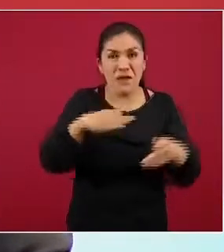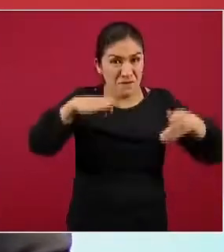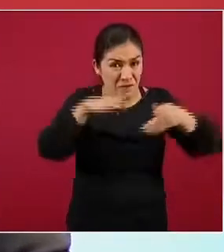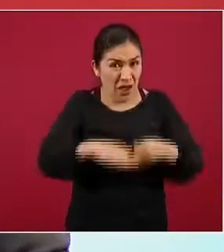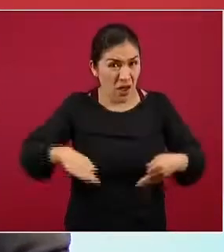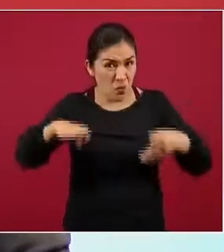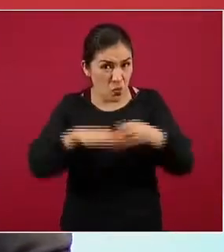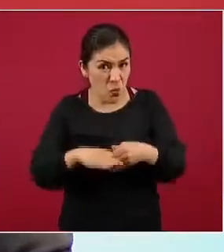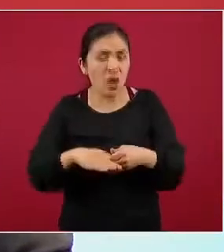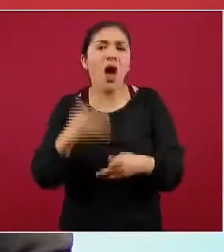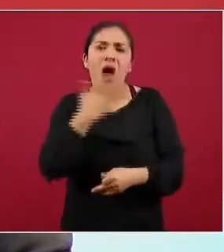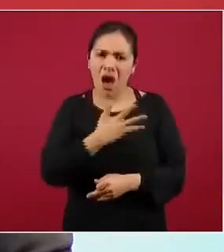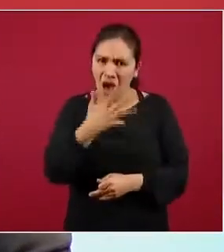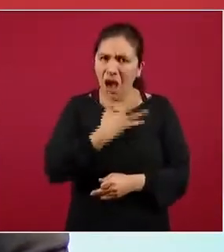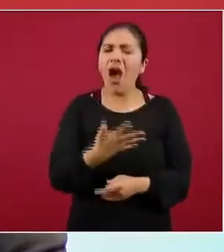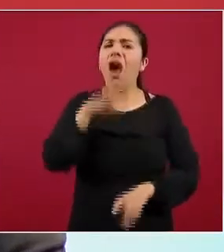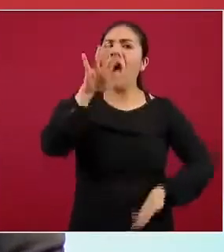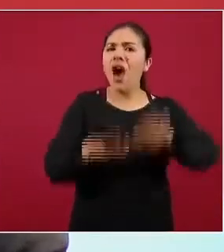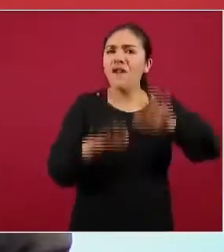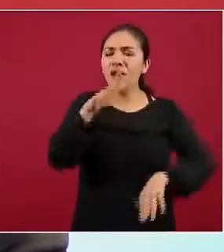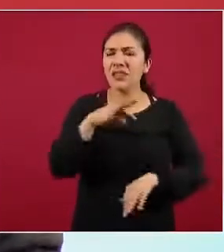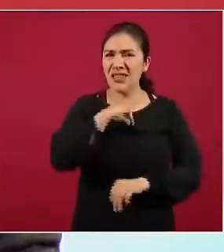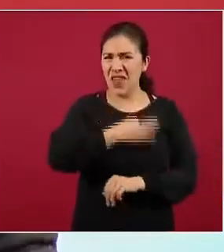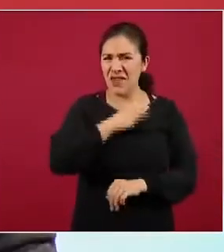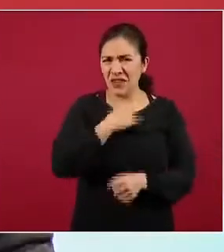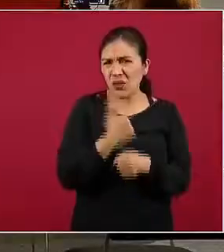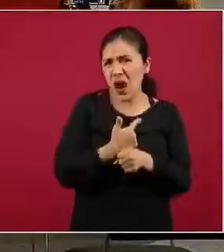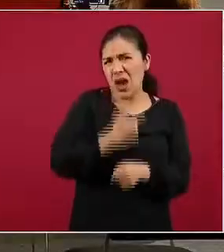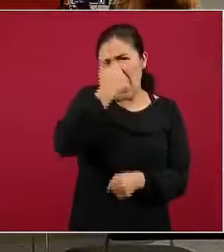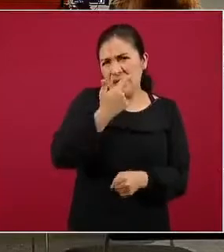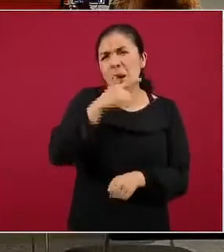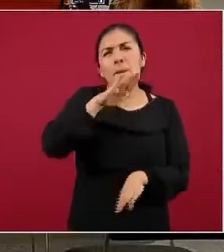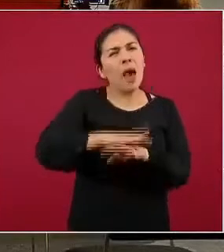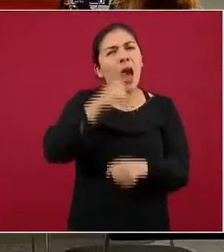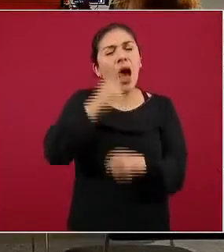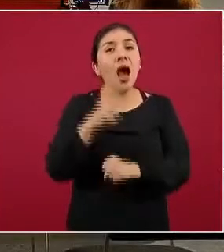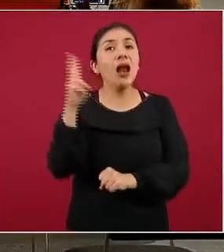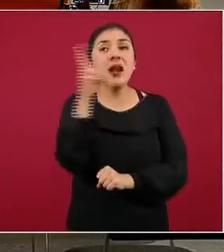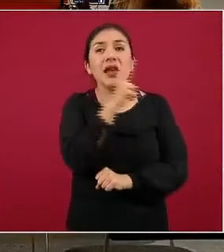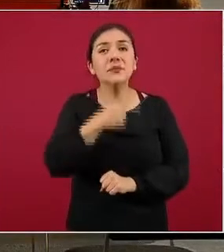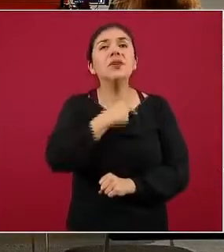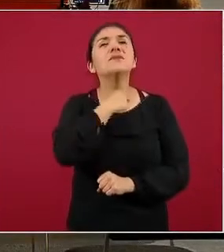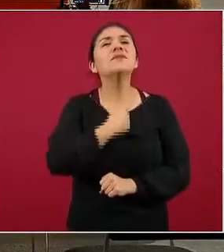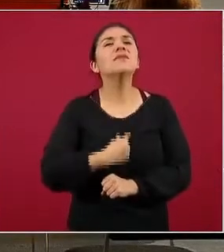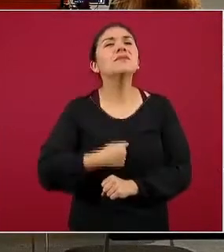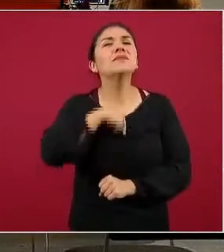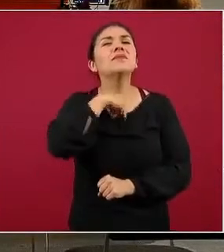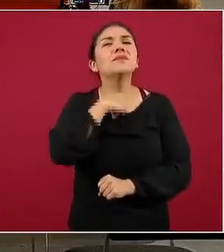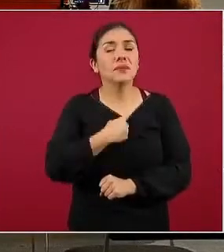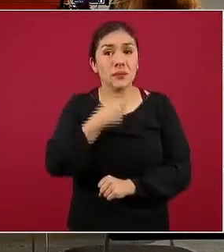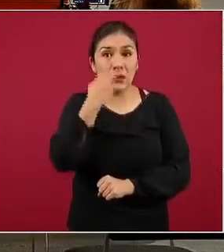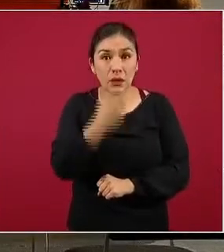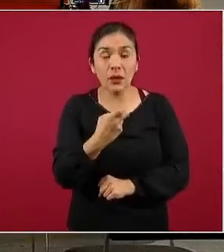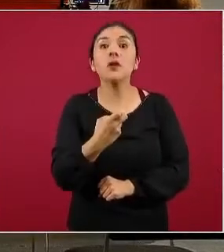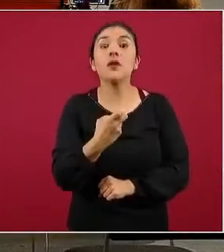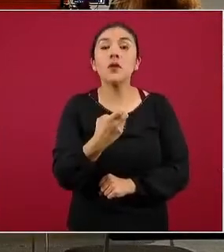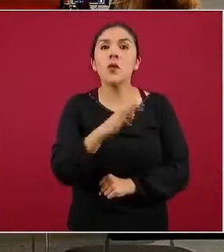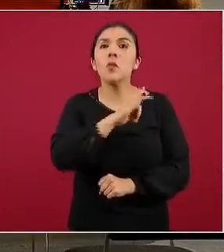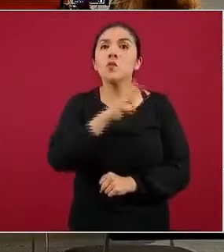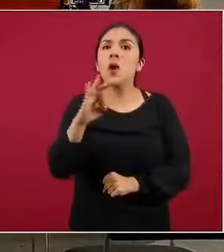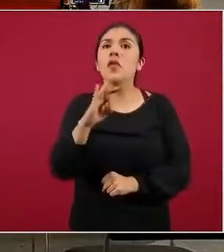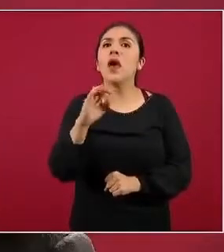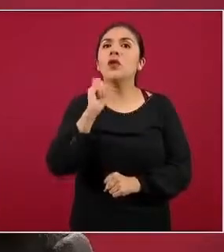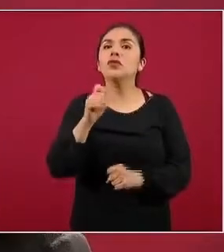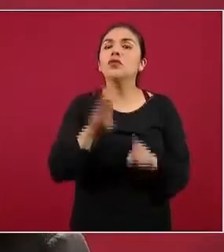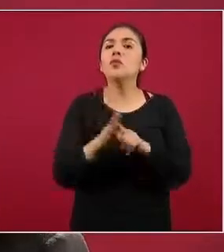infrecuente que ciertas infecciones graves, sobre todo cuando afectan la vía respiratoria baja, puedan